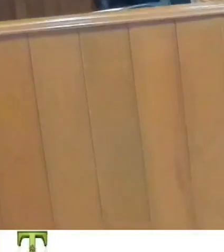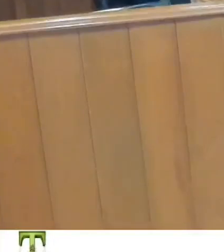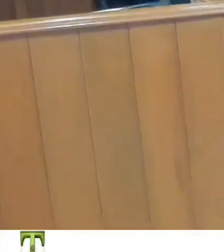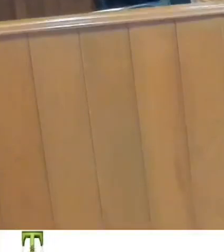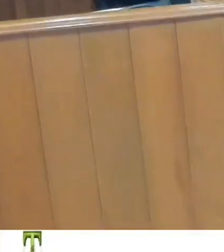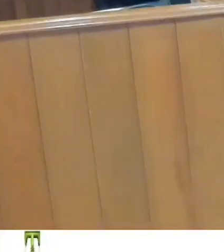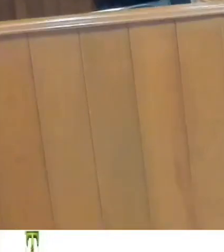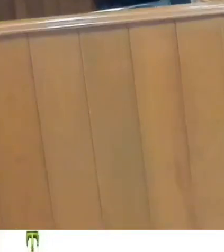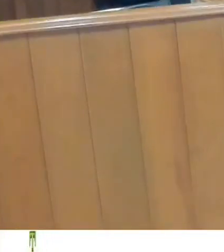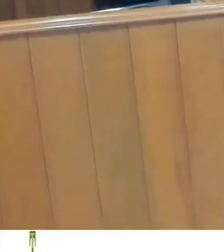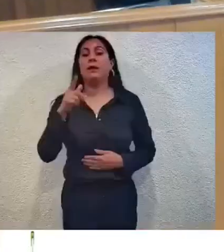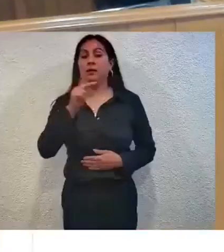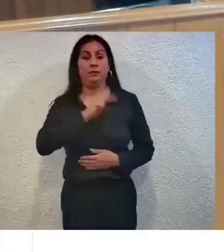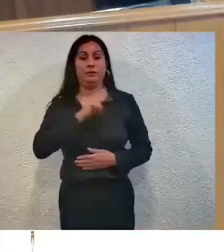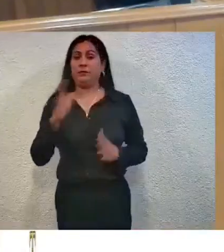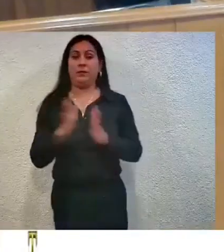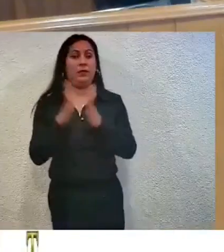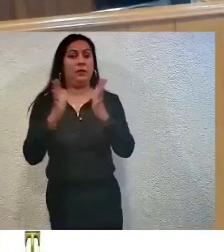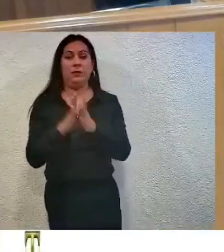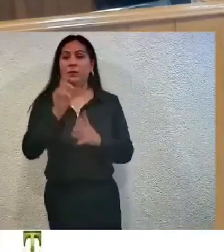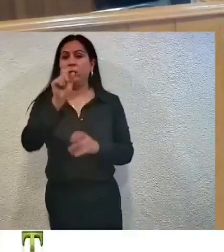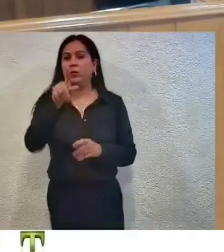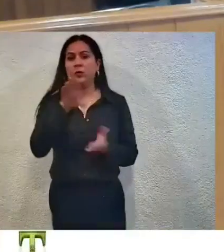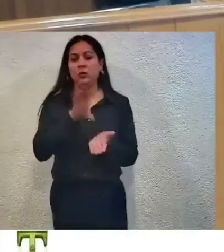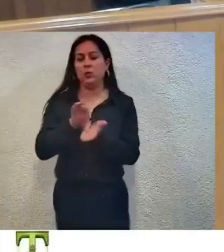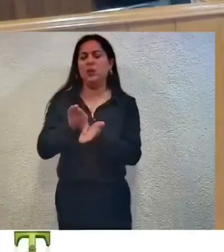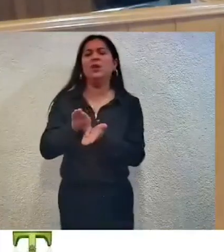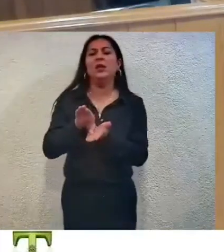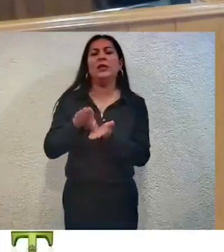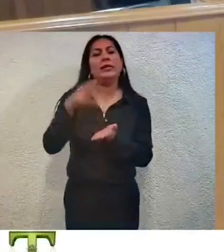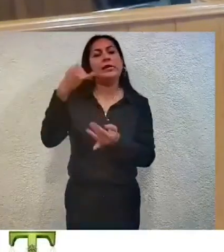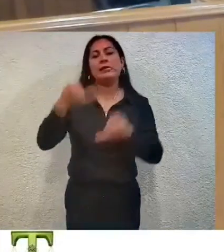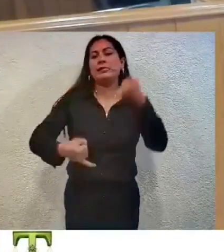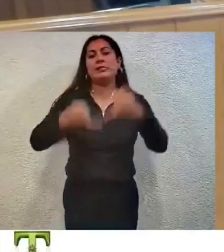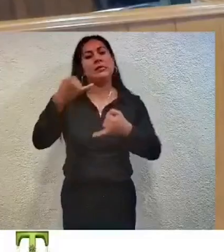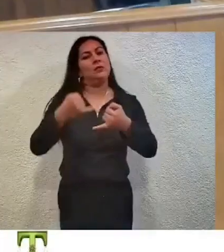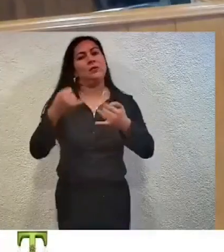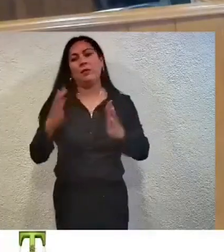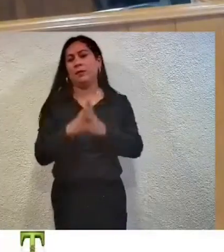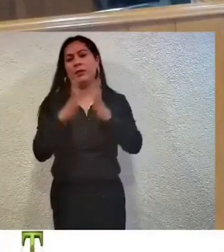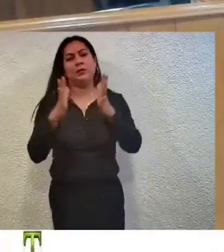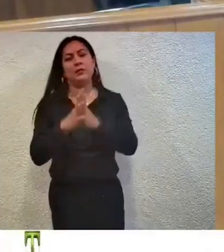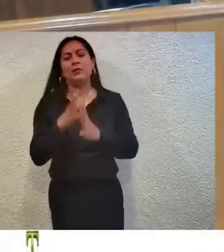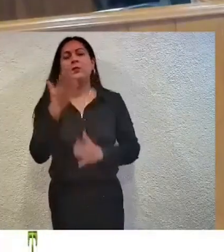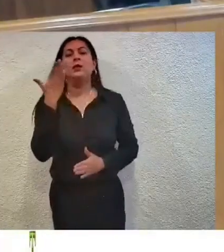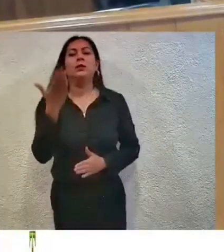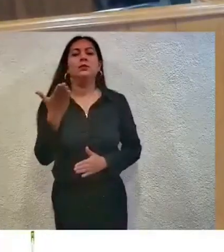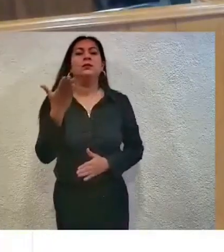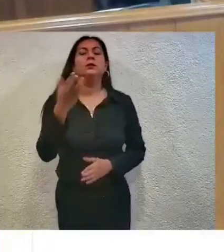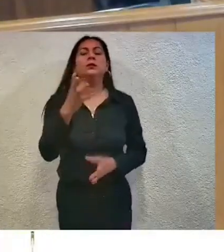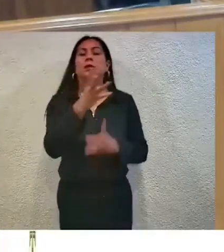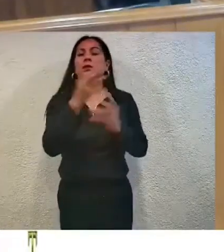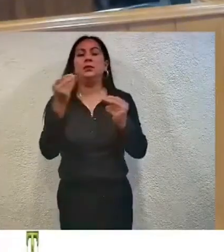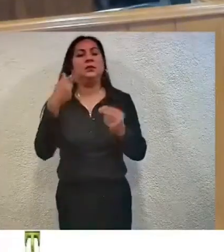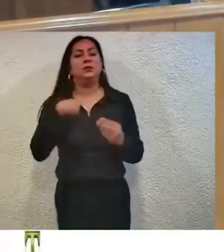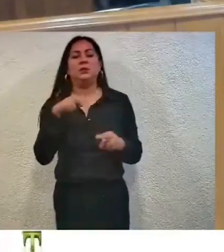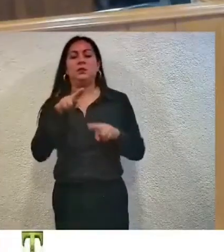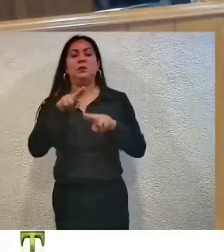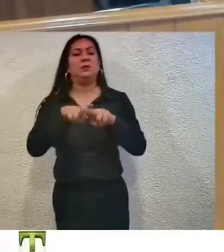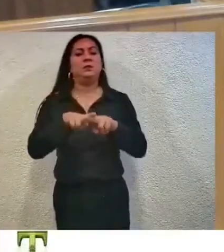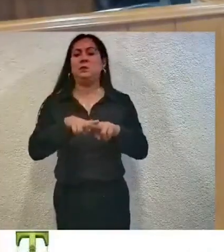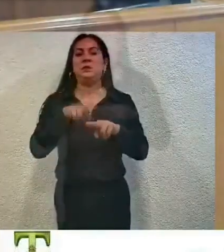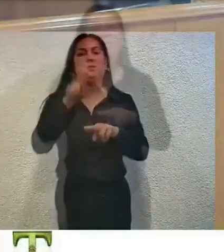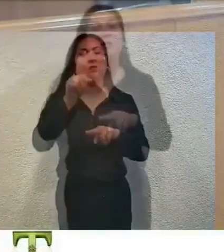Rosa Delgado Brito, en el cual no puedo participar por tratarse de un expediente en el que este tribunal es parte, por lo tanto